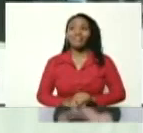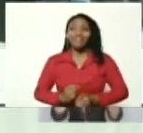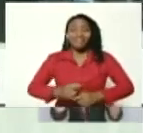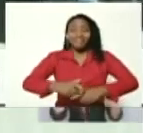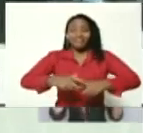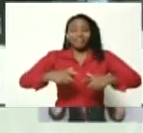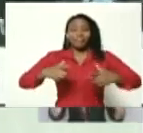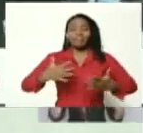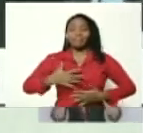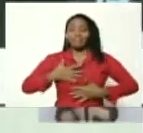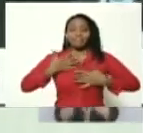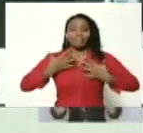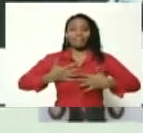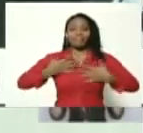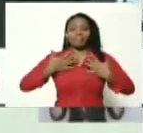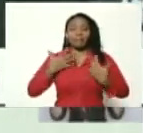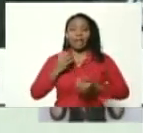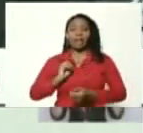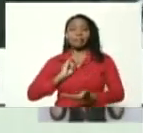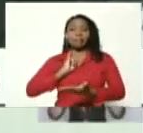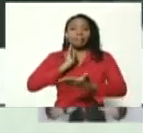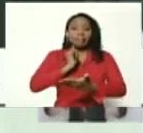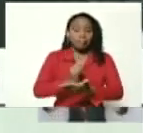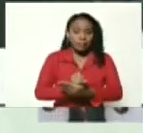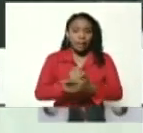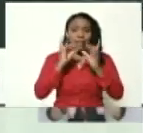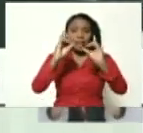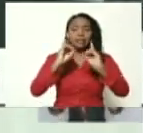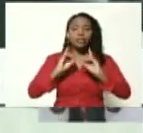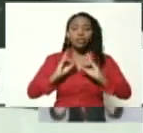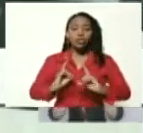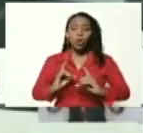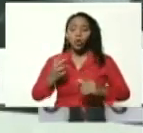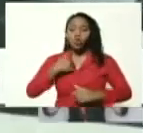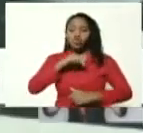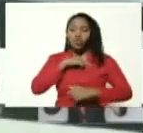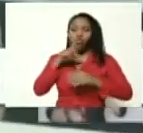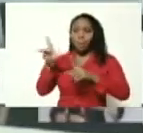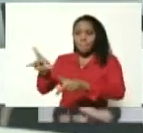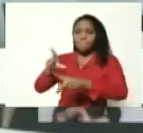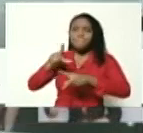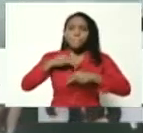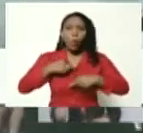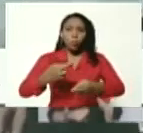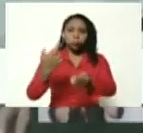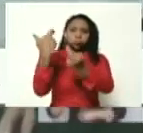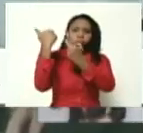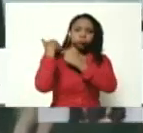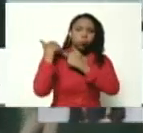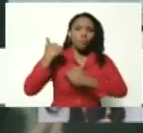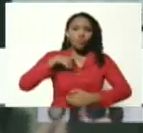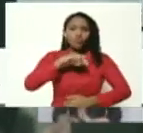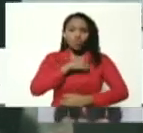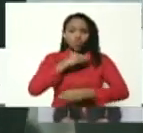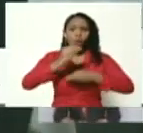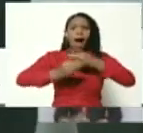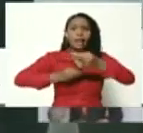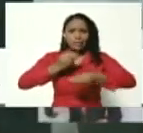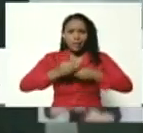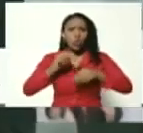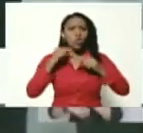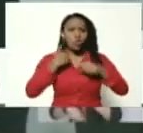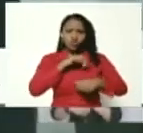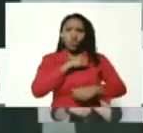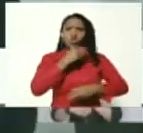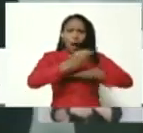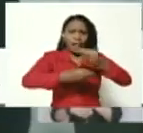enormemente la iniciativa y la decisión de haberlo tomado. Nosotros lo hemos hecho convencidos que vamos